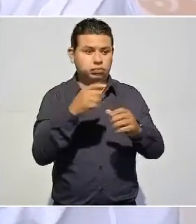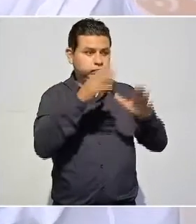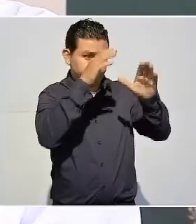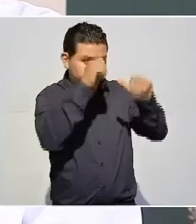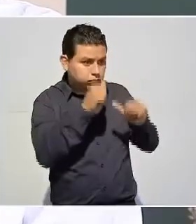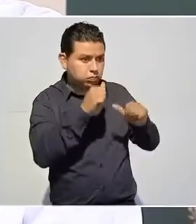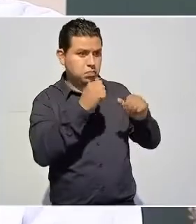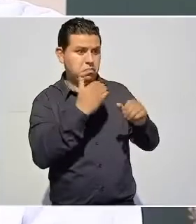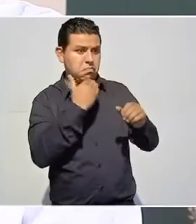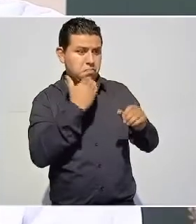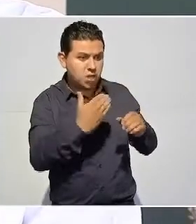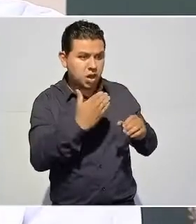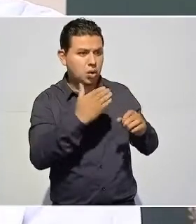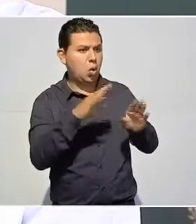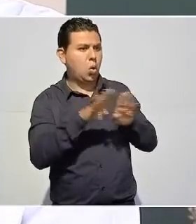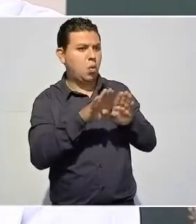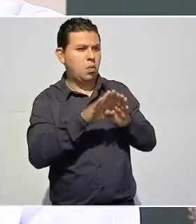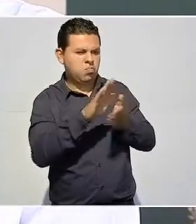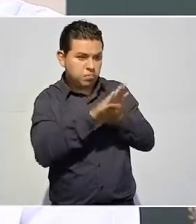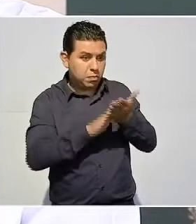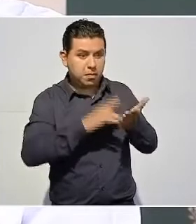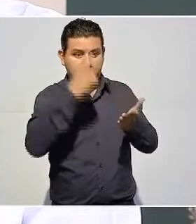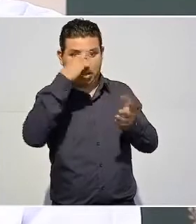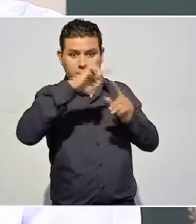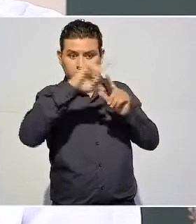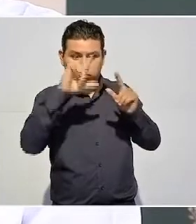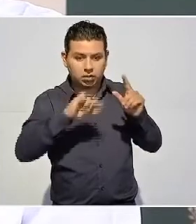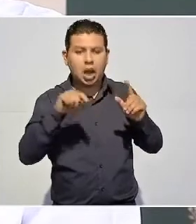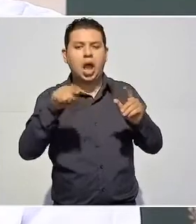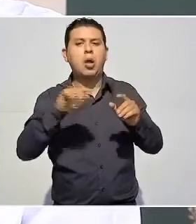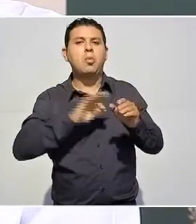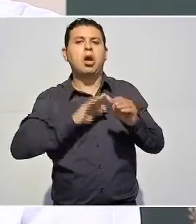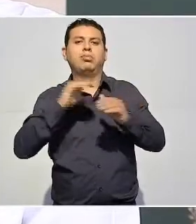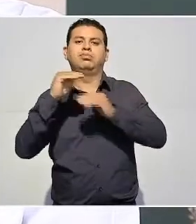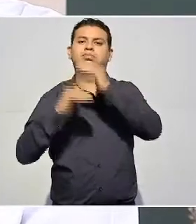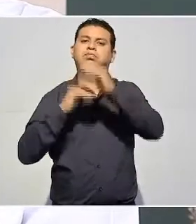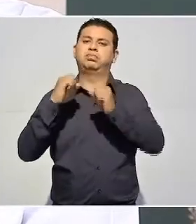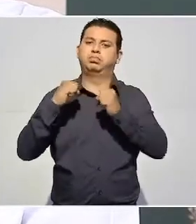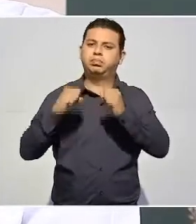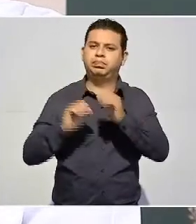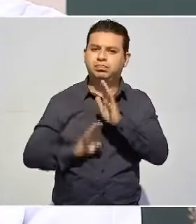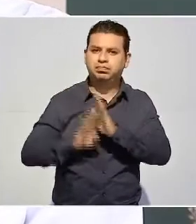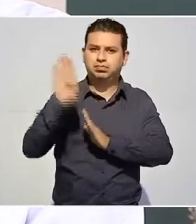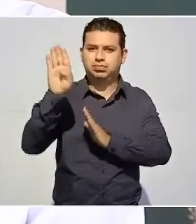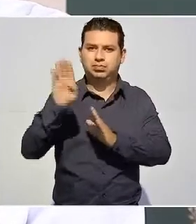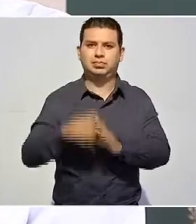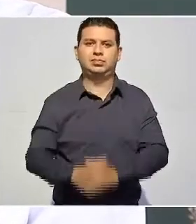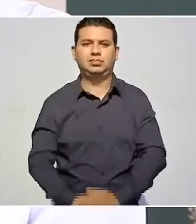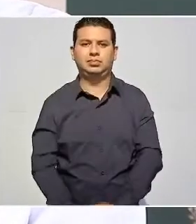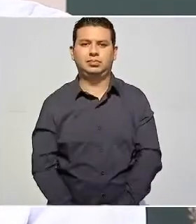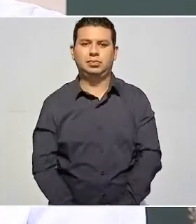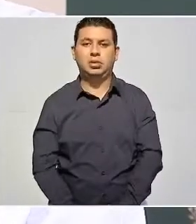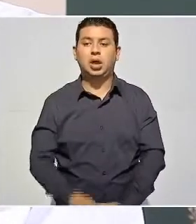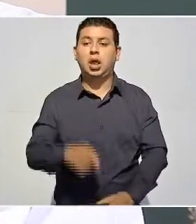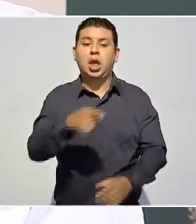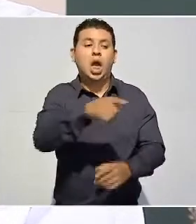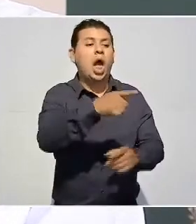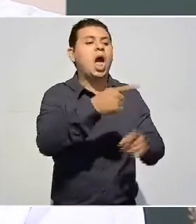al país y a los demás, sin distingo alguno,